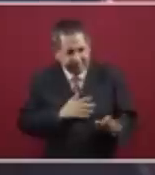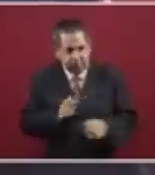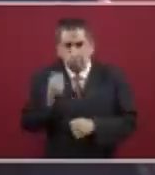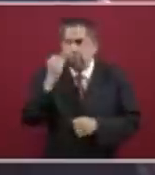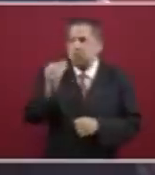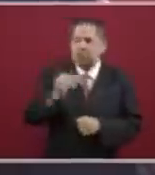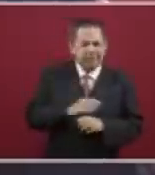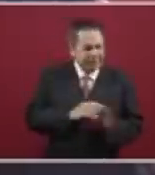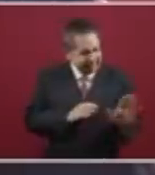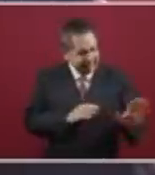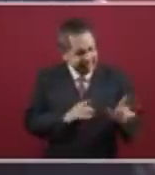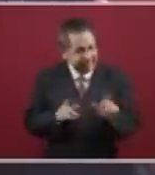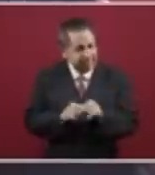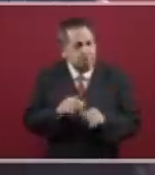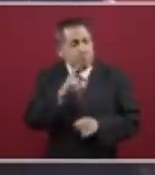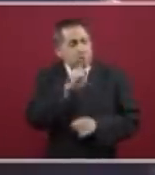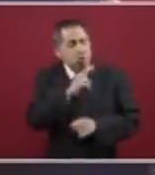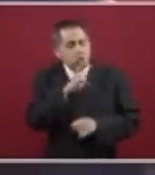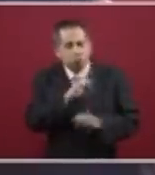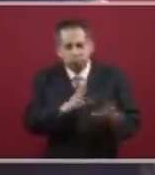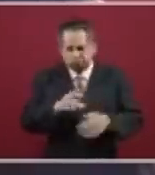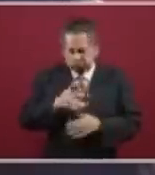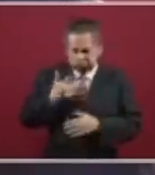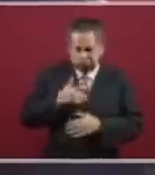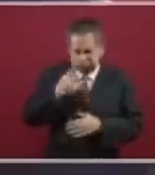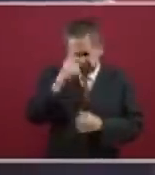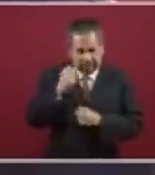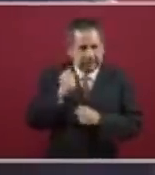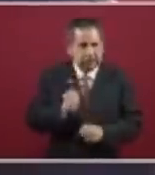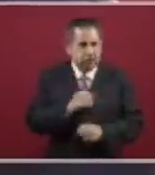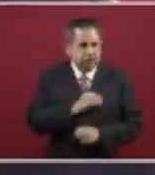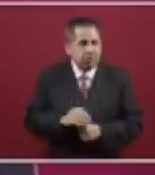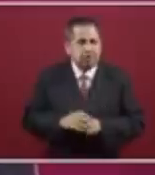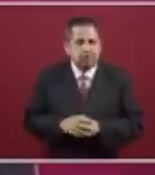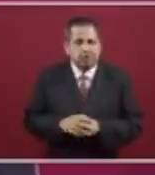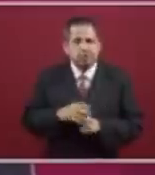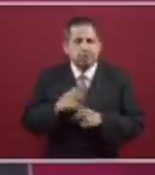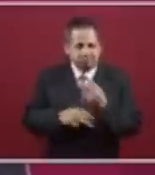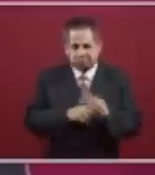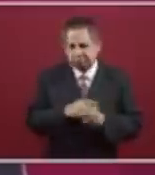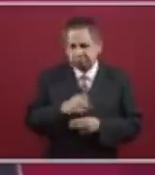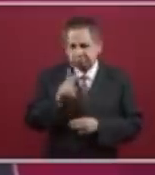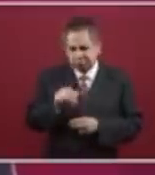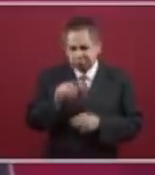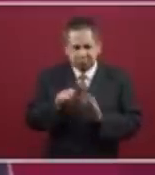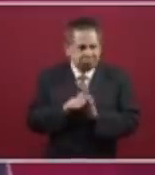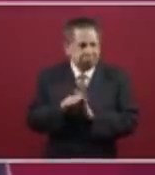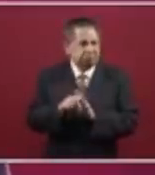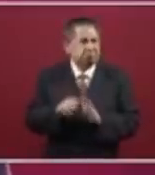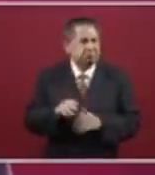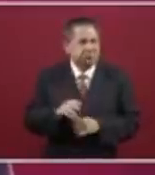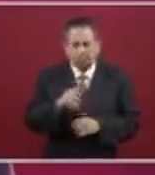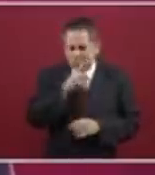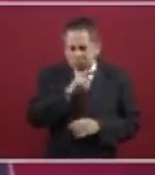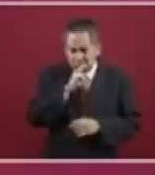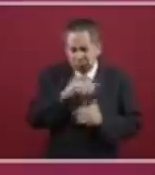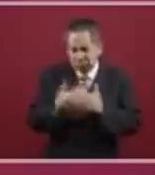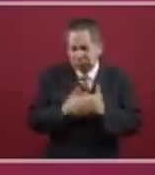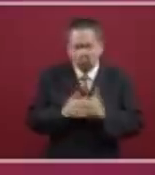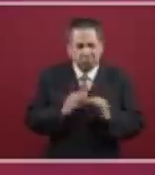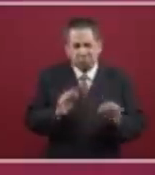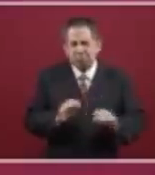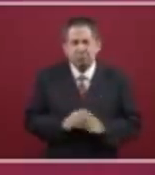tiempo. Pues estoy seguro de que vamos a resolver el problema,